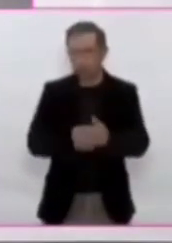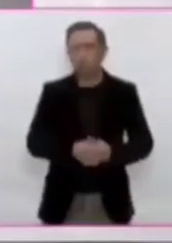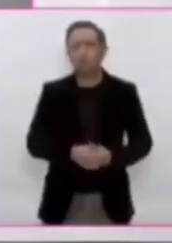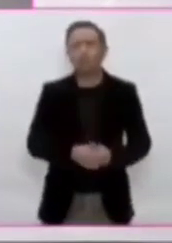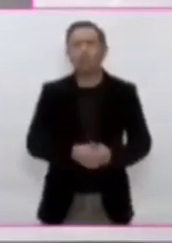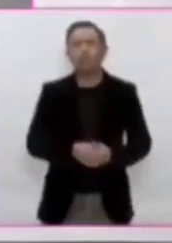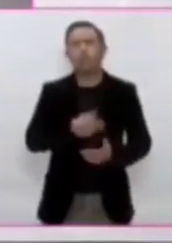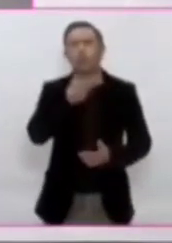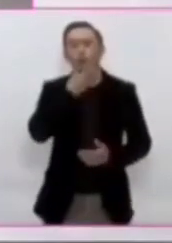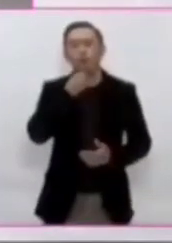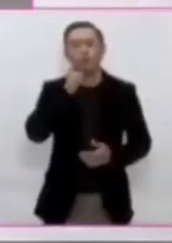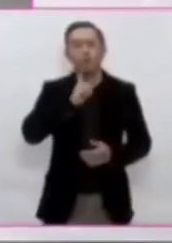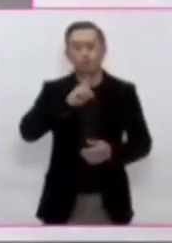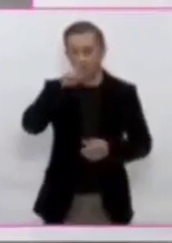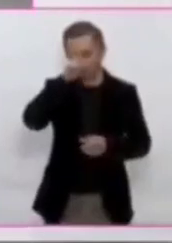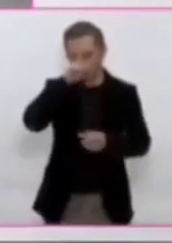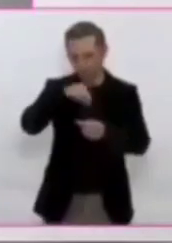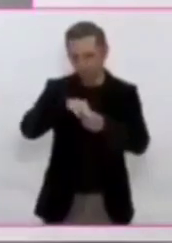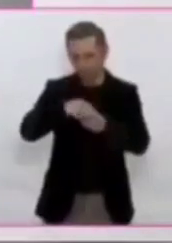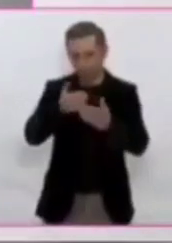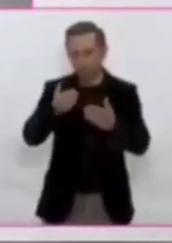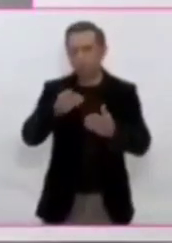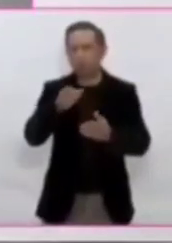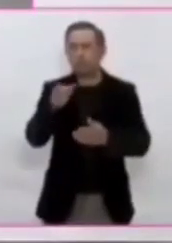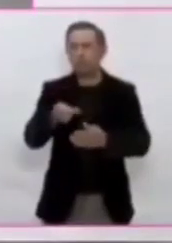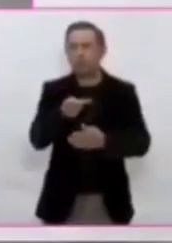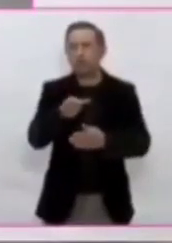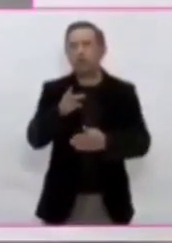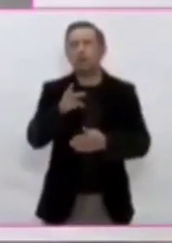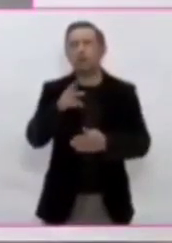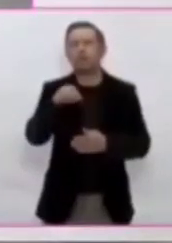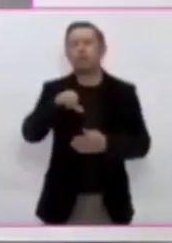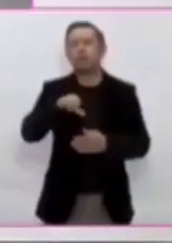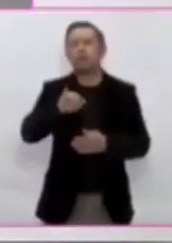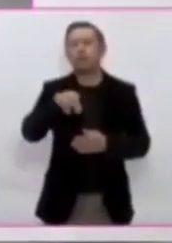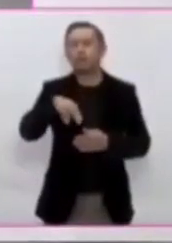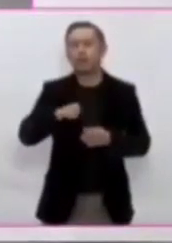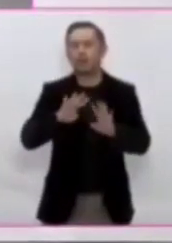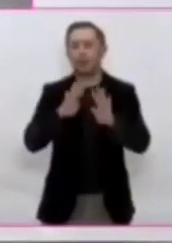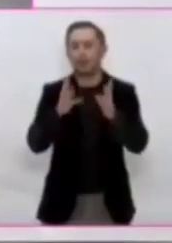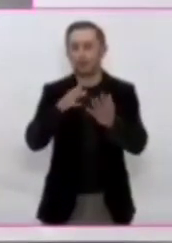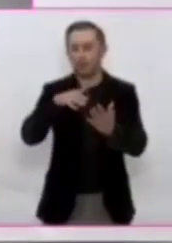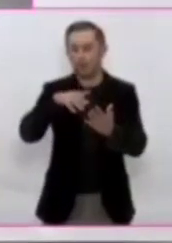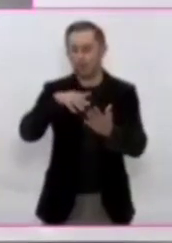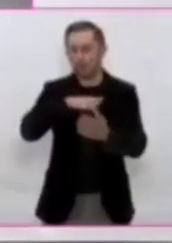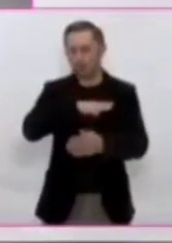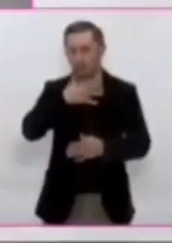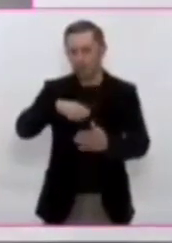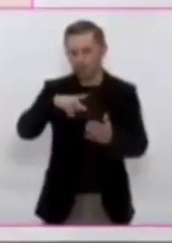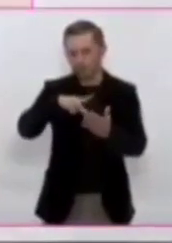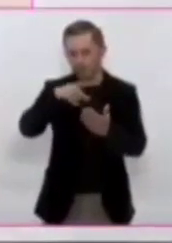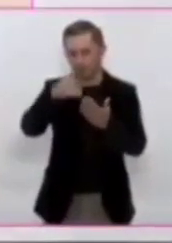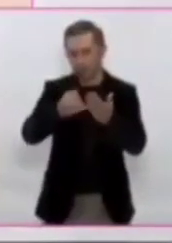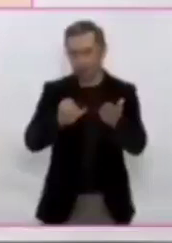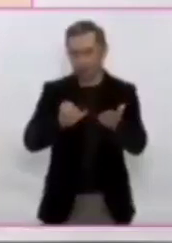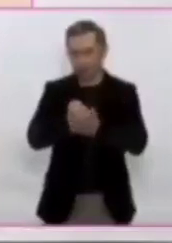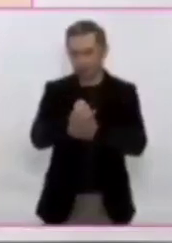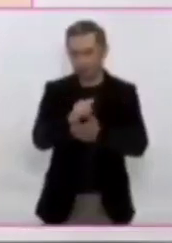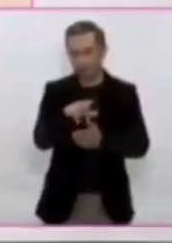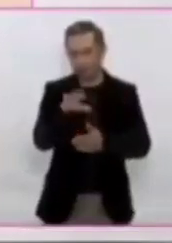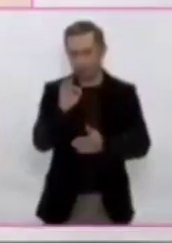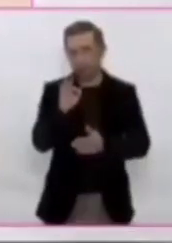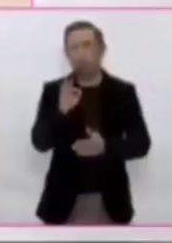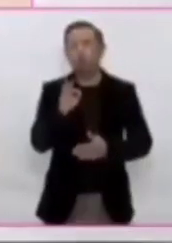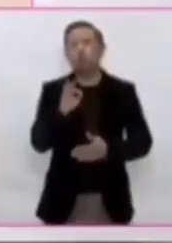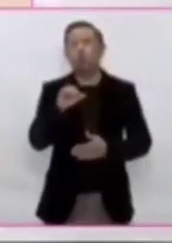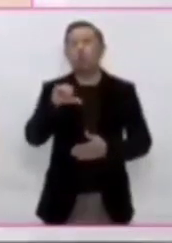Señoras y señores consejeros electorales, se consulta si se aprueba el proyecto de resolución del Consejo General del Instituto Nacional Electoral, identificado en el